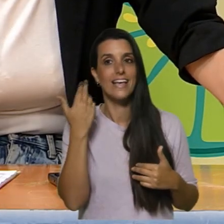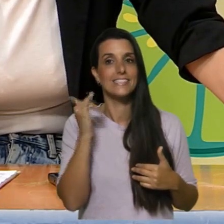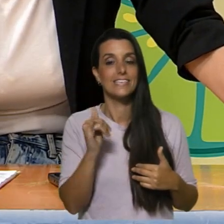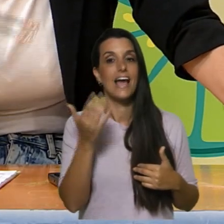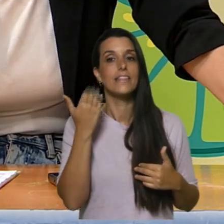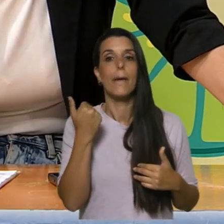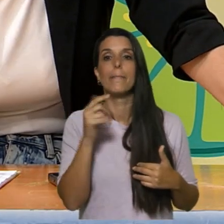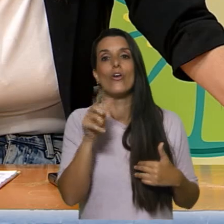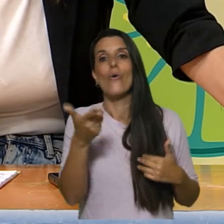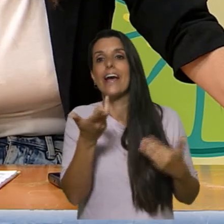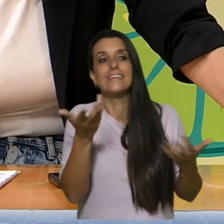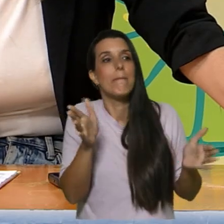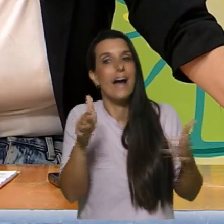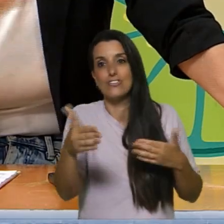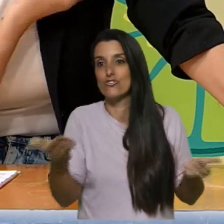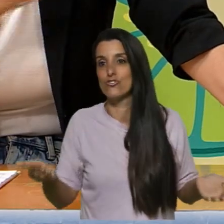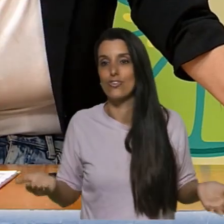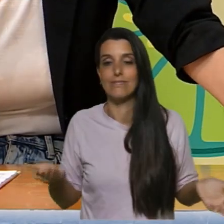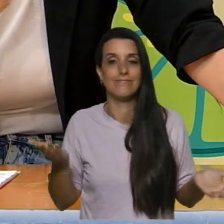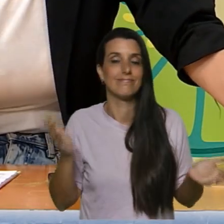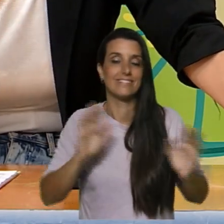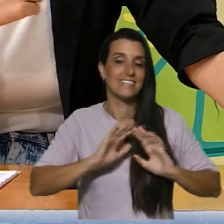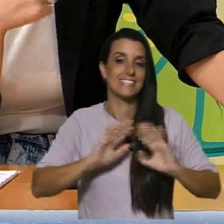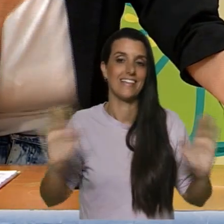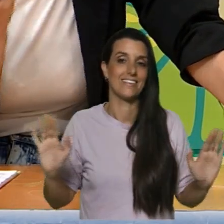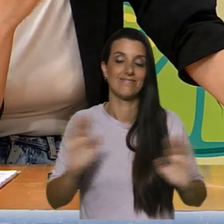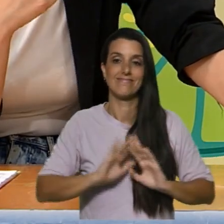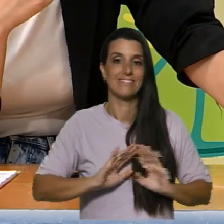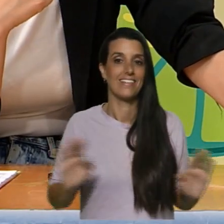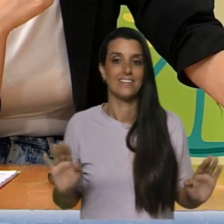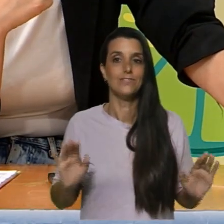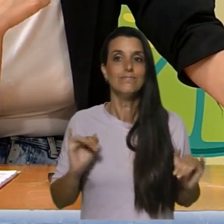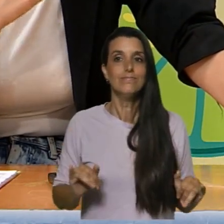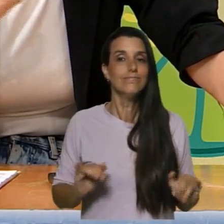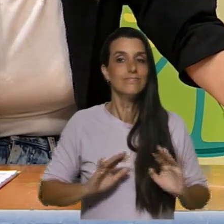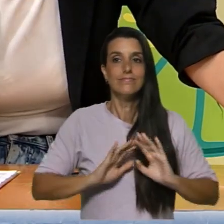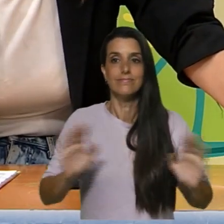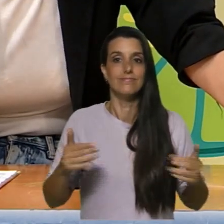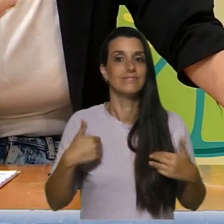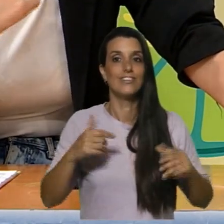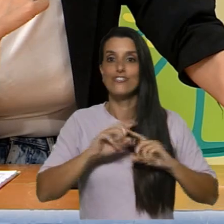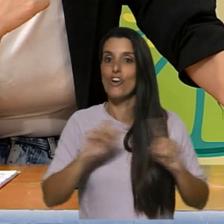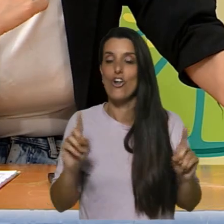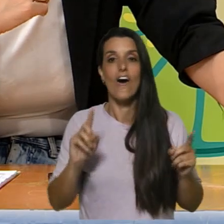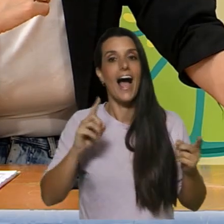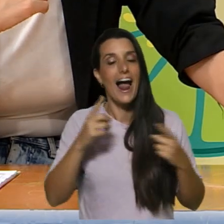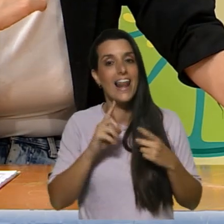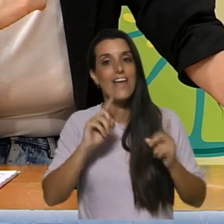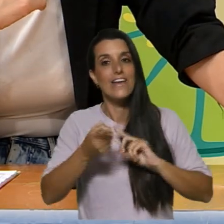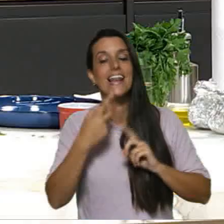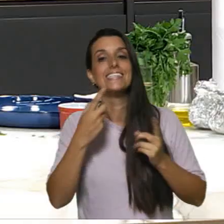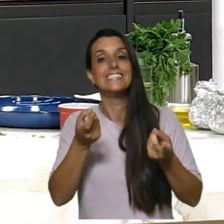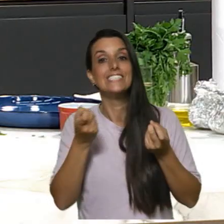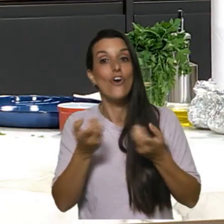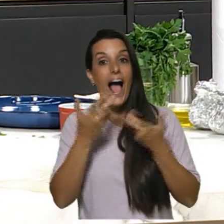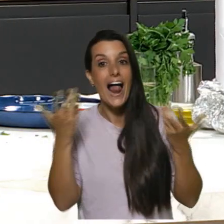lo hacía, pero no tengo lugar ahora. Entonces ya está. Gracias porque me diste. Chao. Estamos, claro, para el chalet. Yo estamos no. Al contrario, cuando necesito un frasquito, a